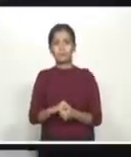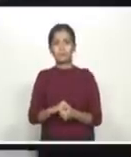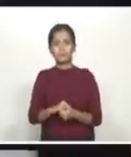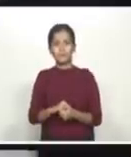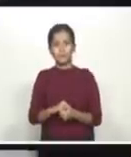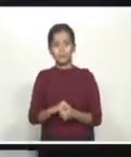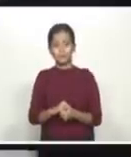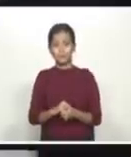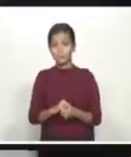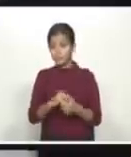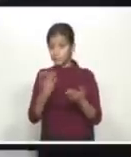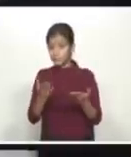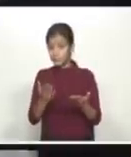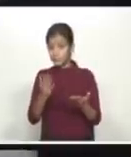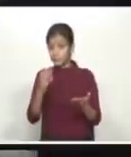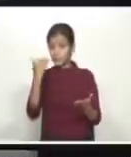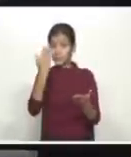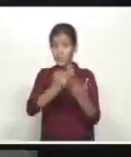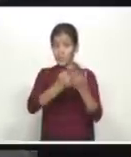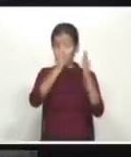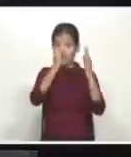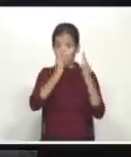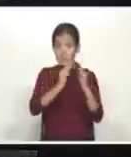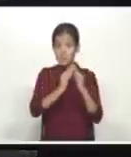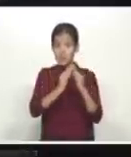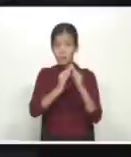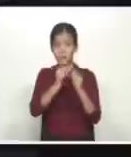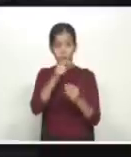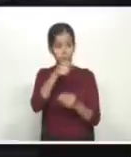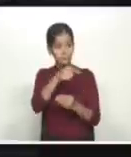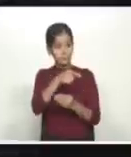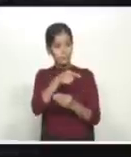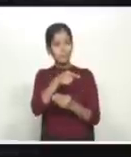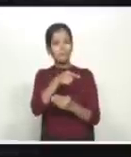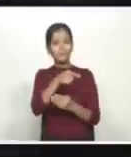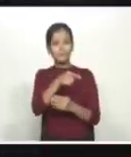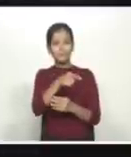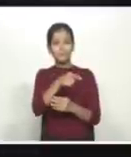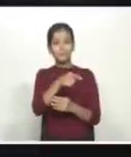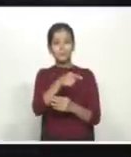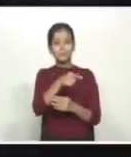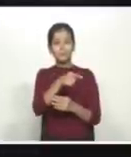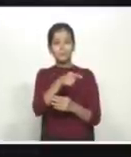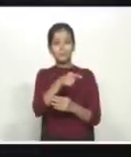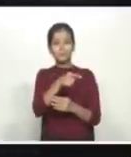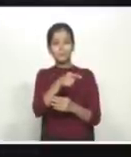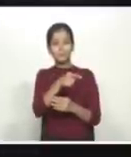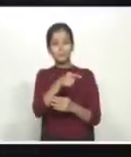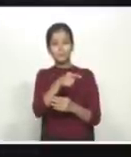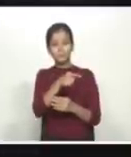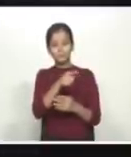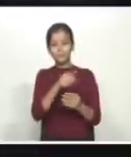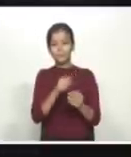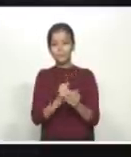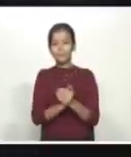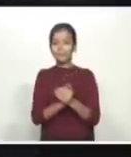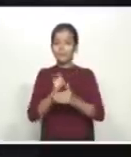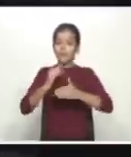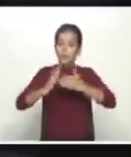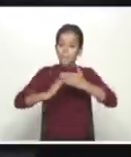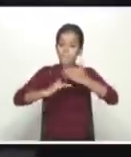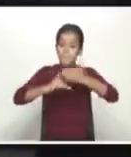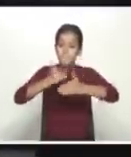llega a la casa y ve a la sirvienta que está enterrando una mudada de ropa, que era lo único que